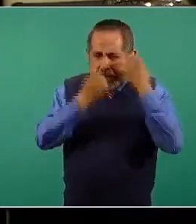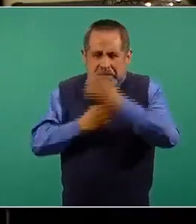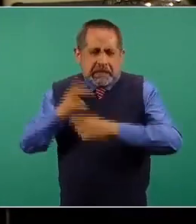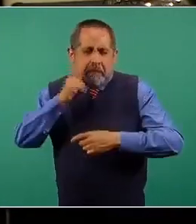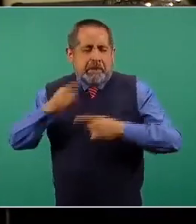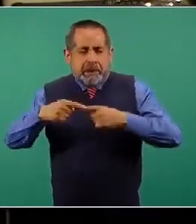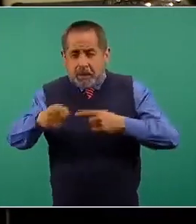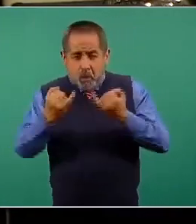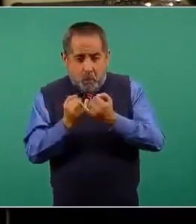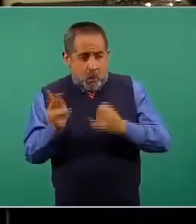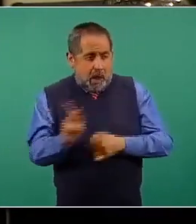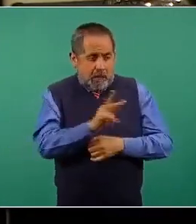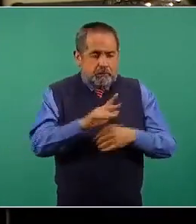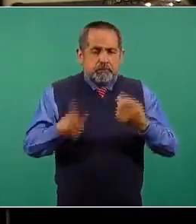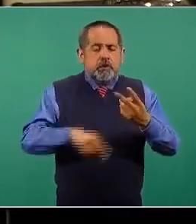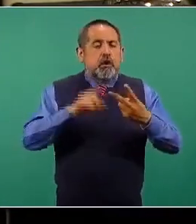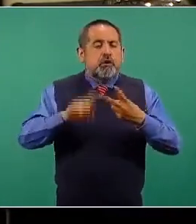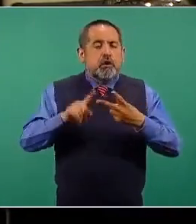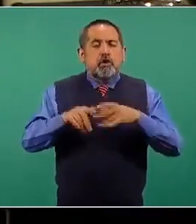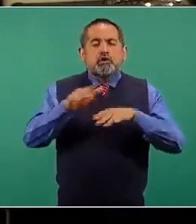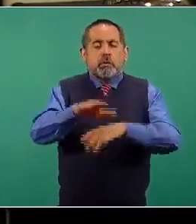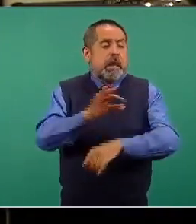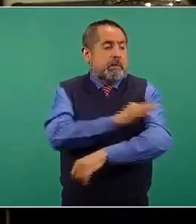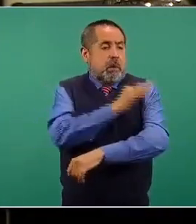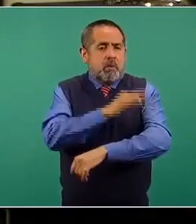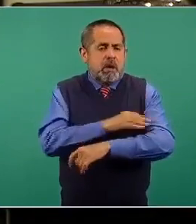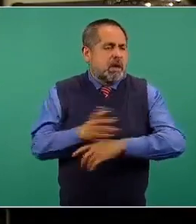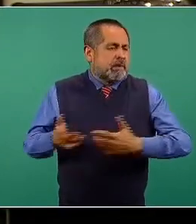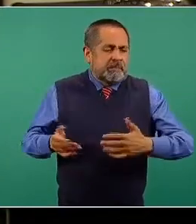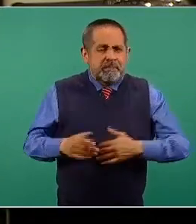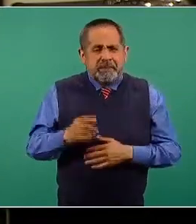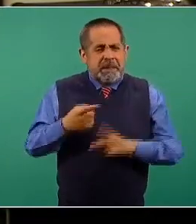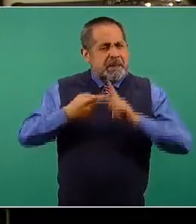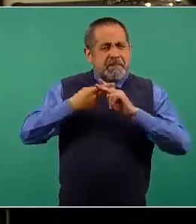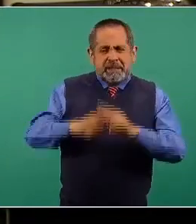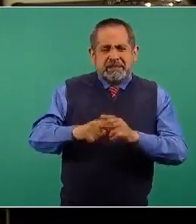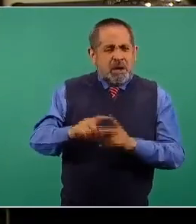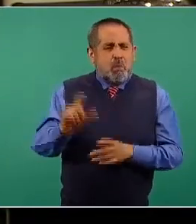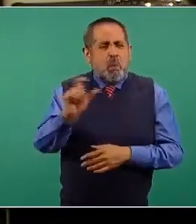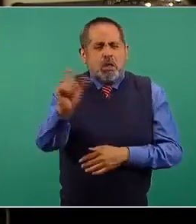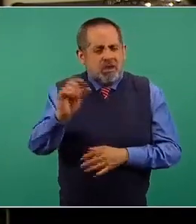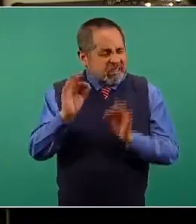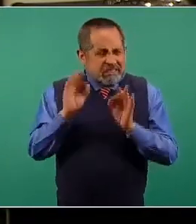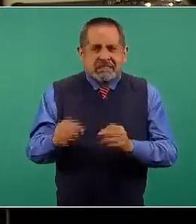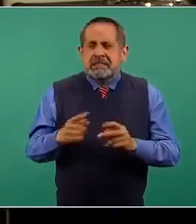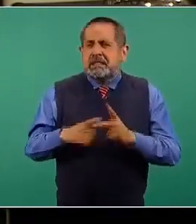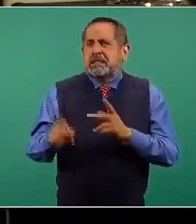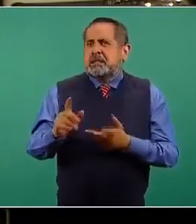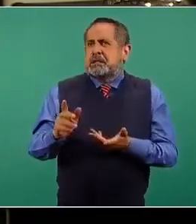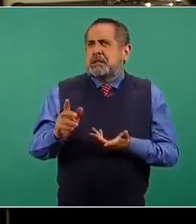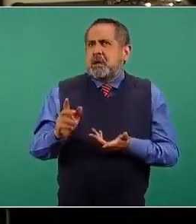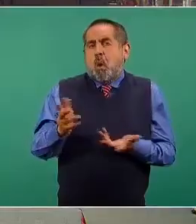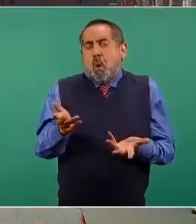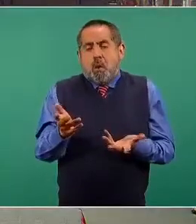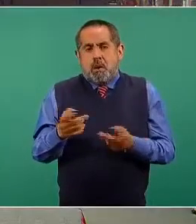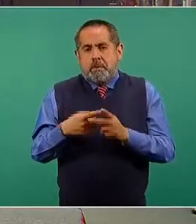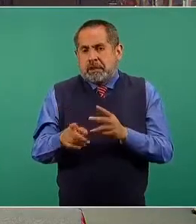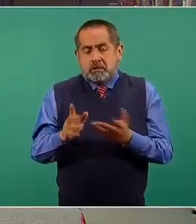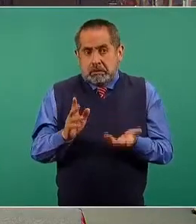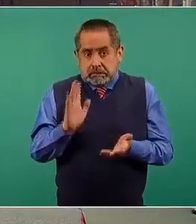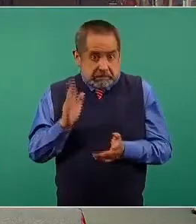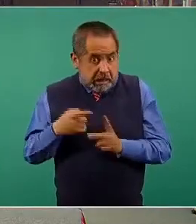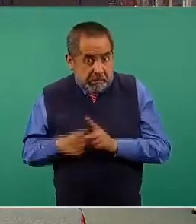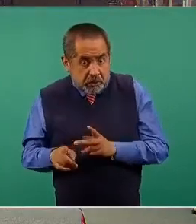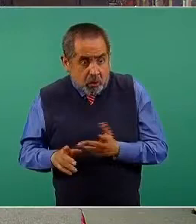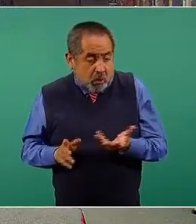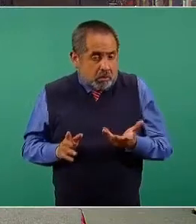en otro tema, sobre la vacunación, ¿cuándo empezaría la vacunación o cuándo empezó, si es que